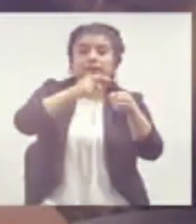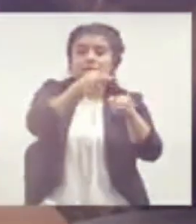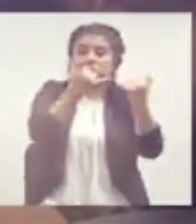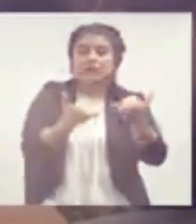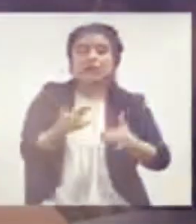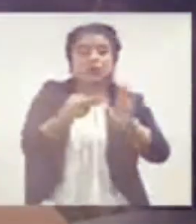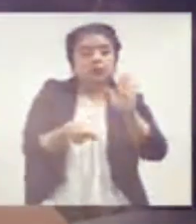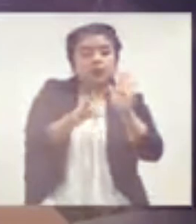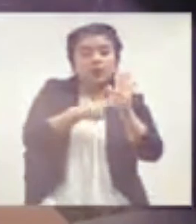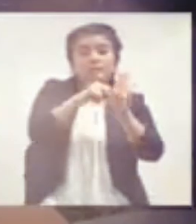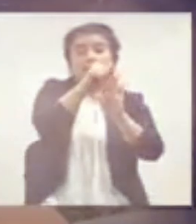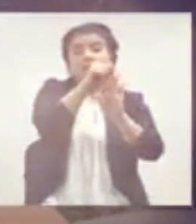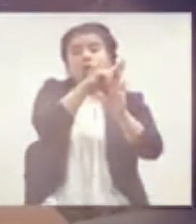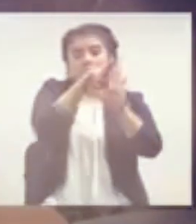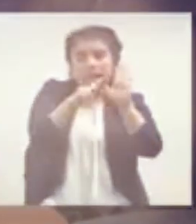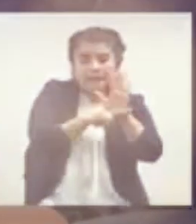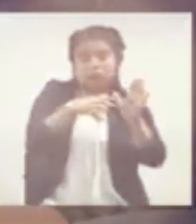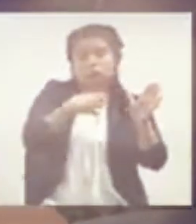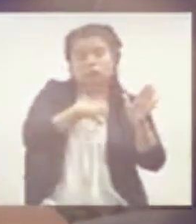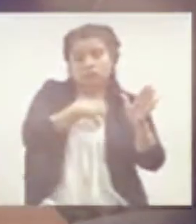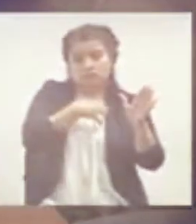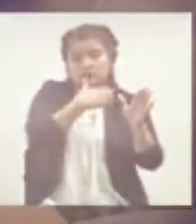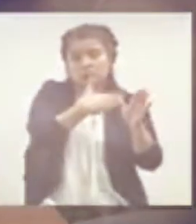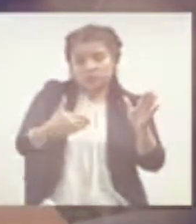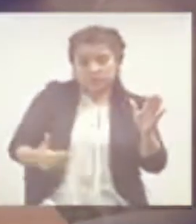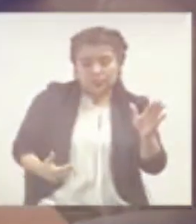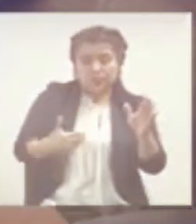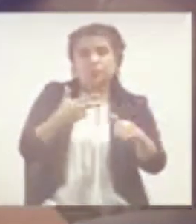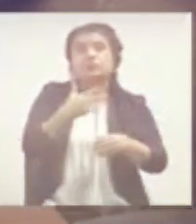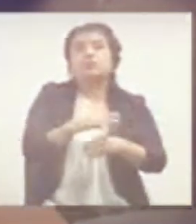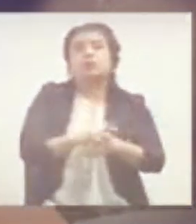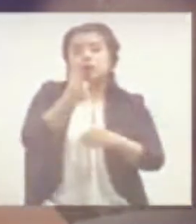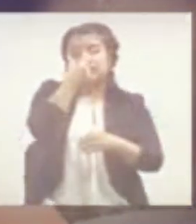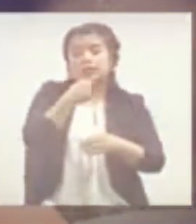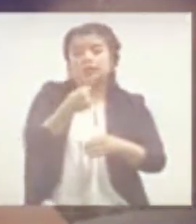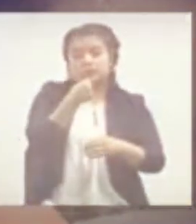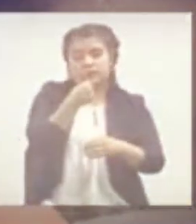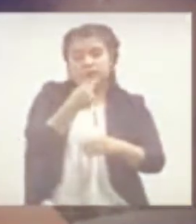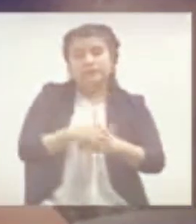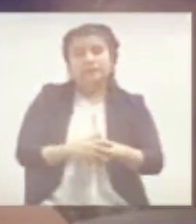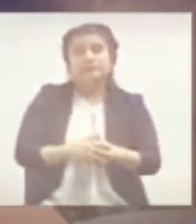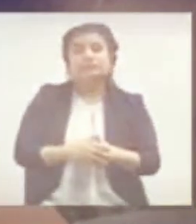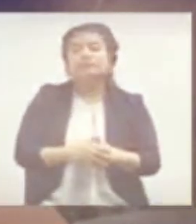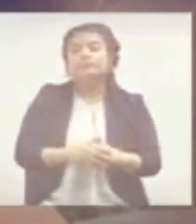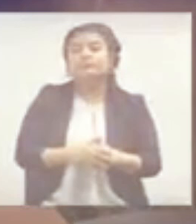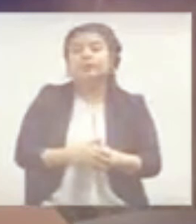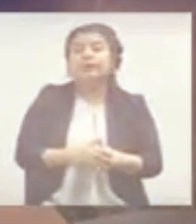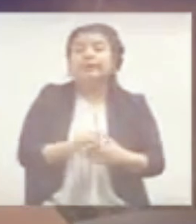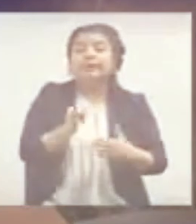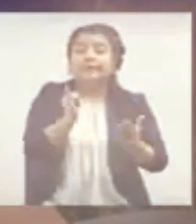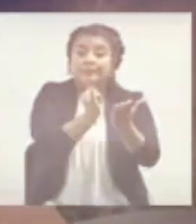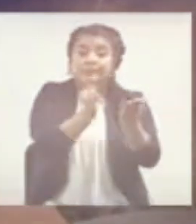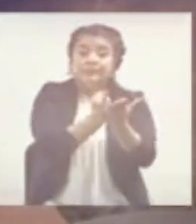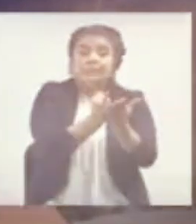por medio de acuerdos gubernativos emitidos por el presidente de la República en turno. Del Instituto de Recreación